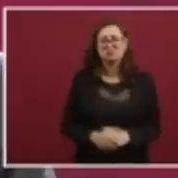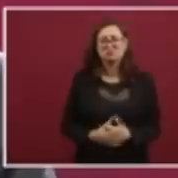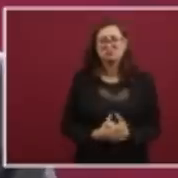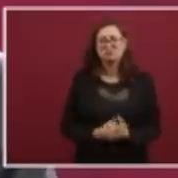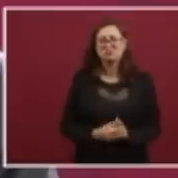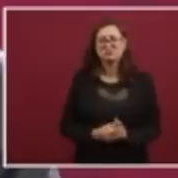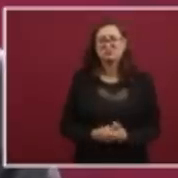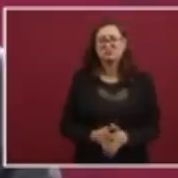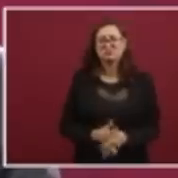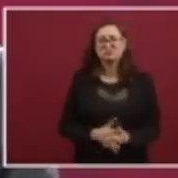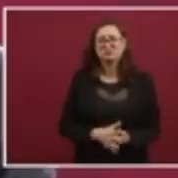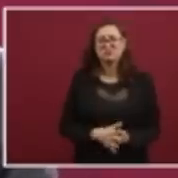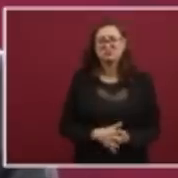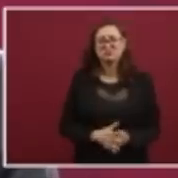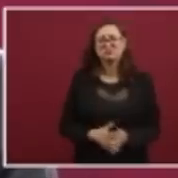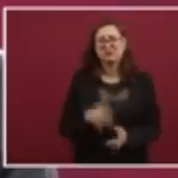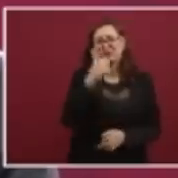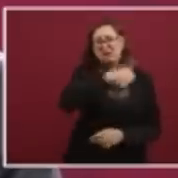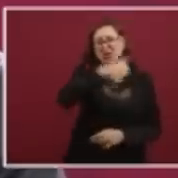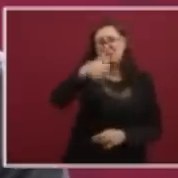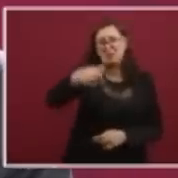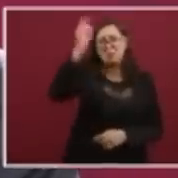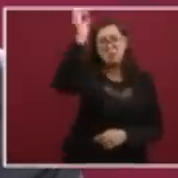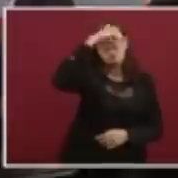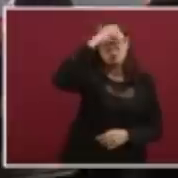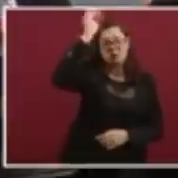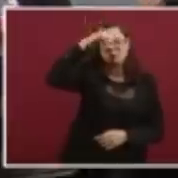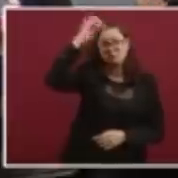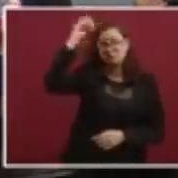diría la opinión de cada quien.